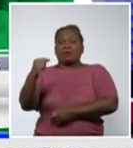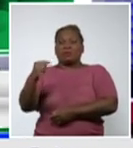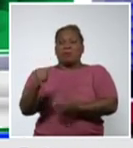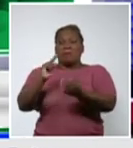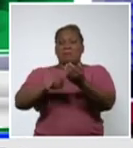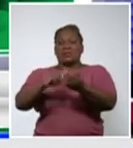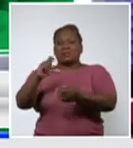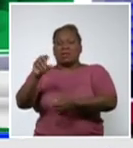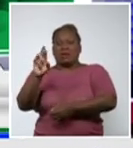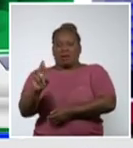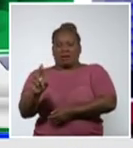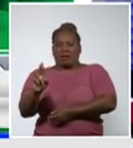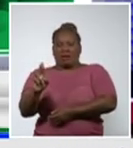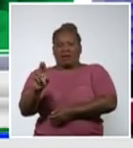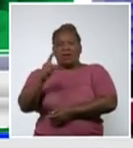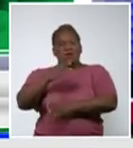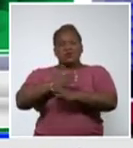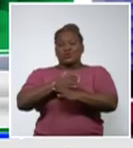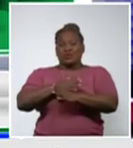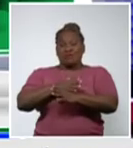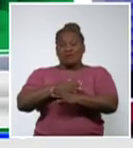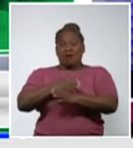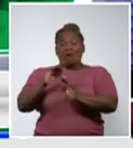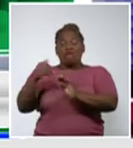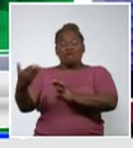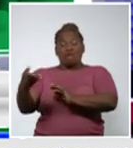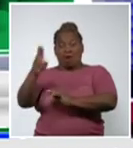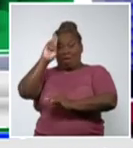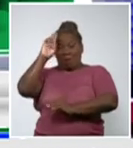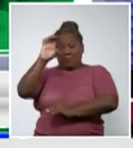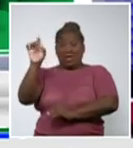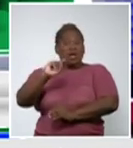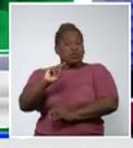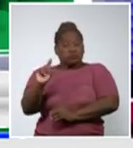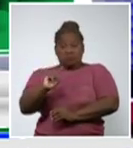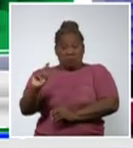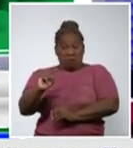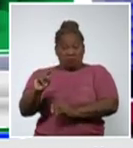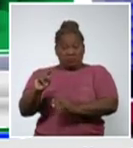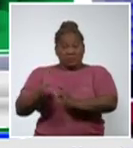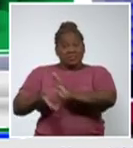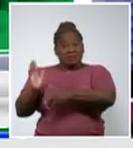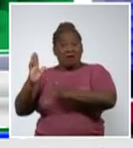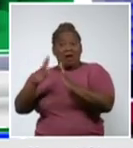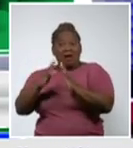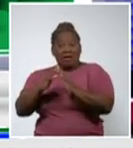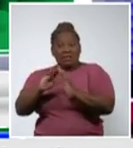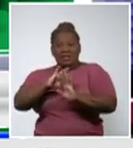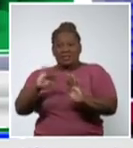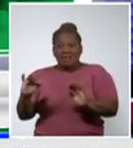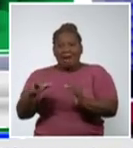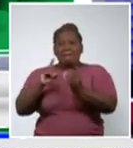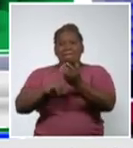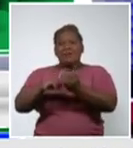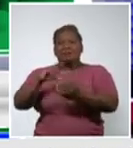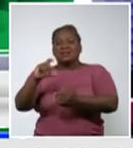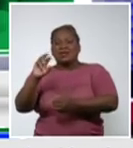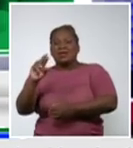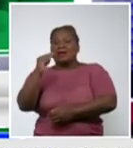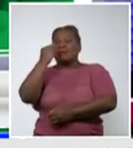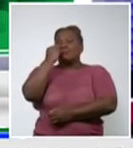ingreso hospitalario, es que ya se hace negativo su PCR. Esto hace que ya se